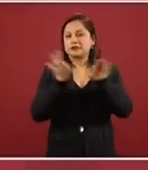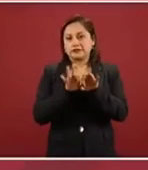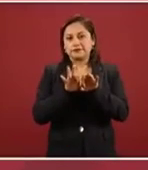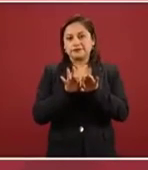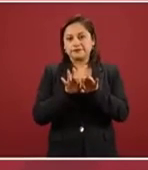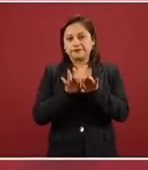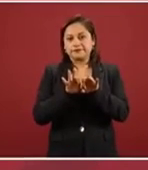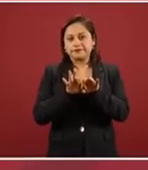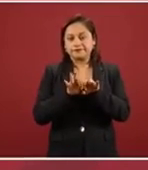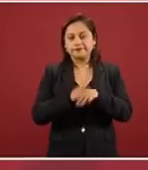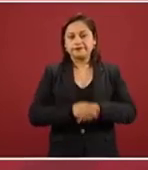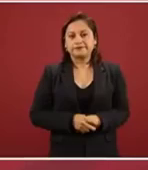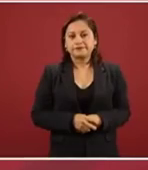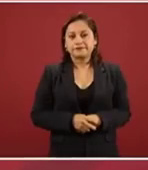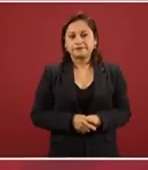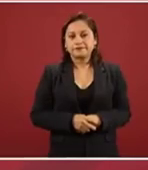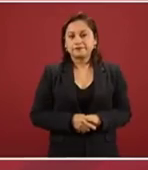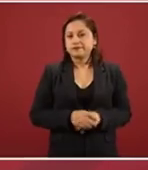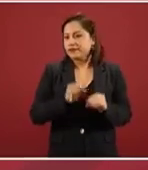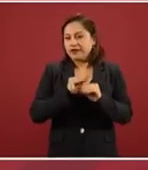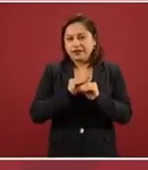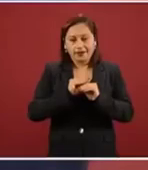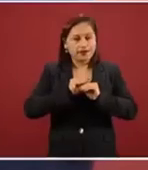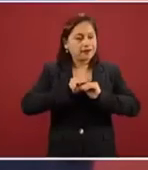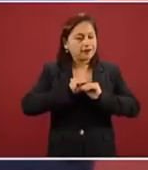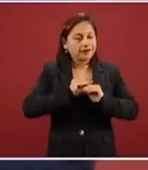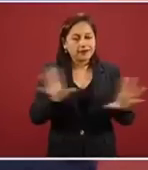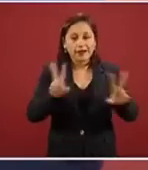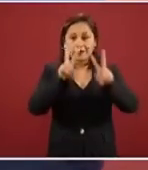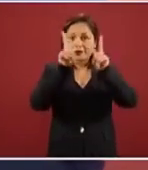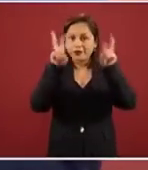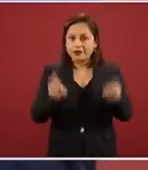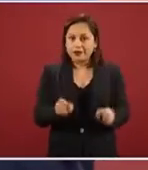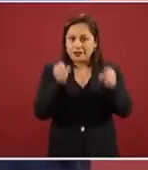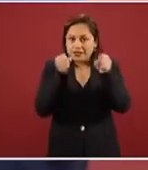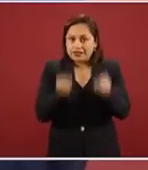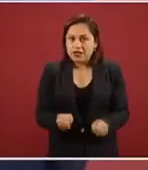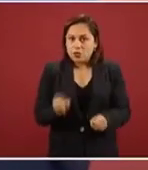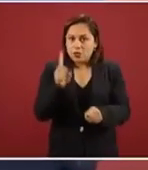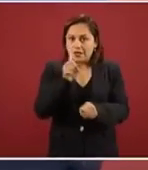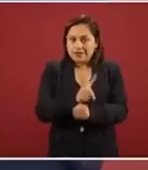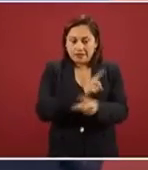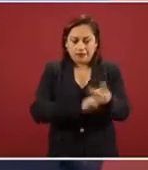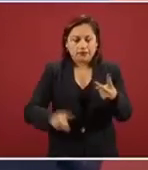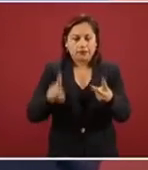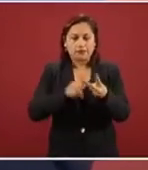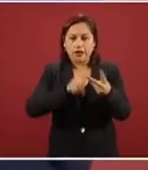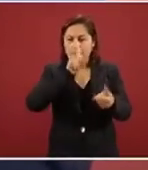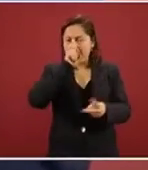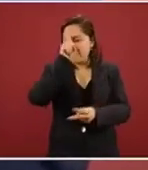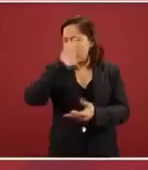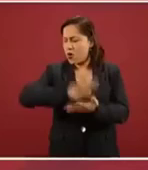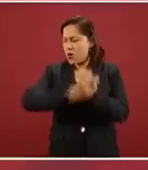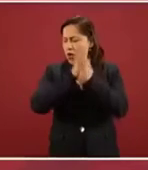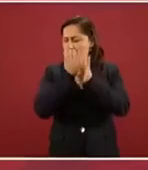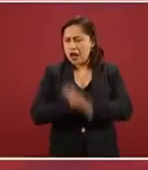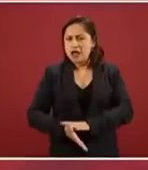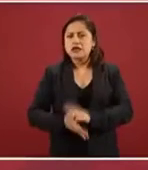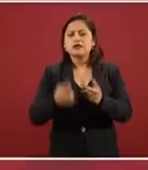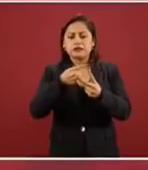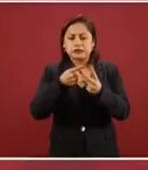Desde luego, tenemos como asignatura pendiente la inseguridad, la violencia, y lo vamos a resolver, no tengo duda de